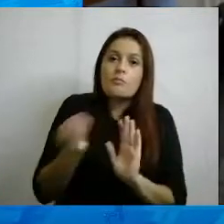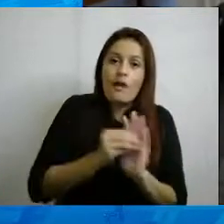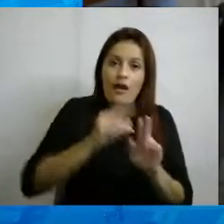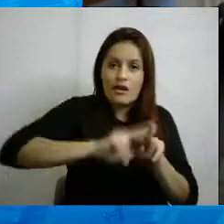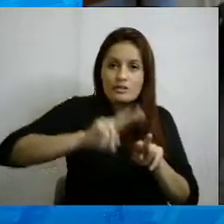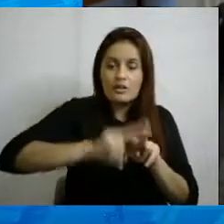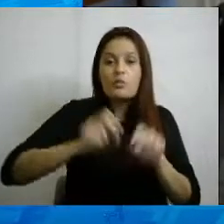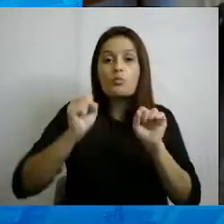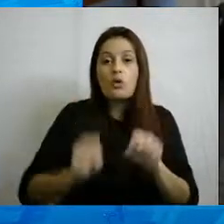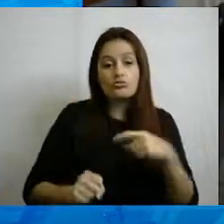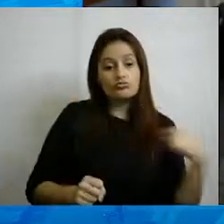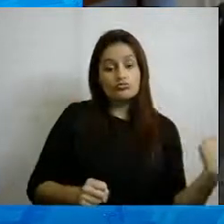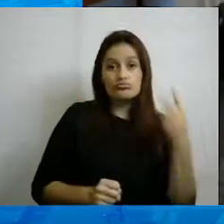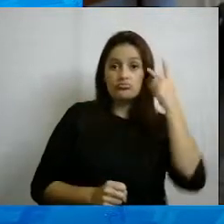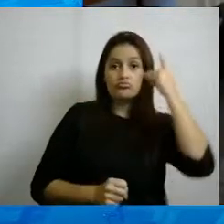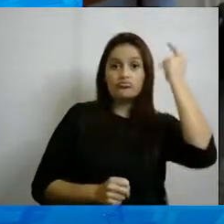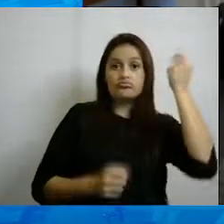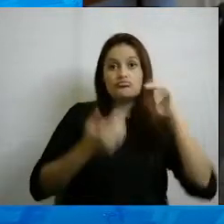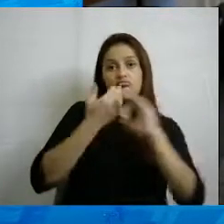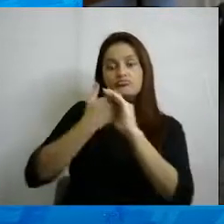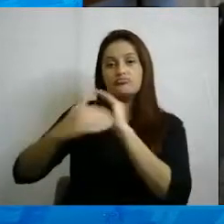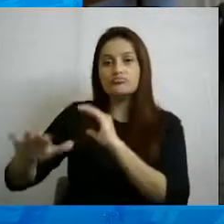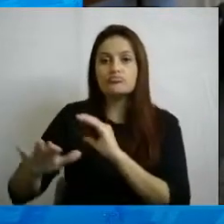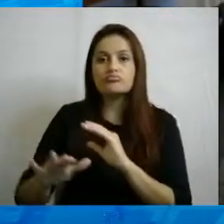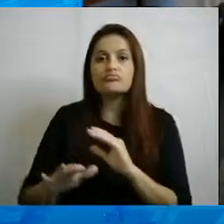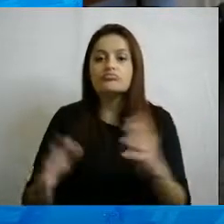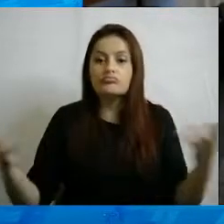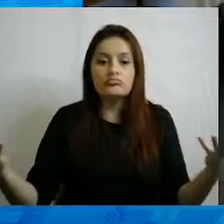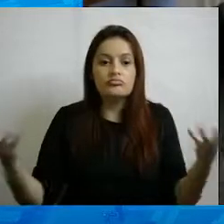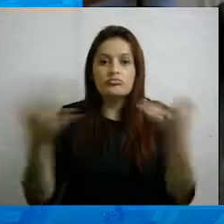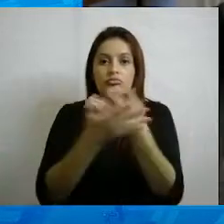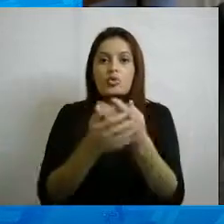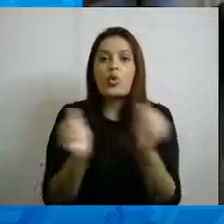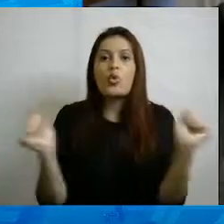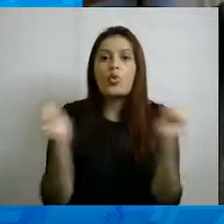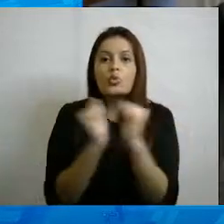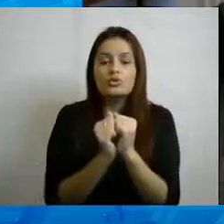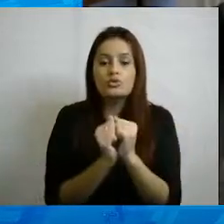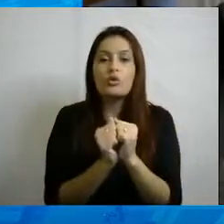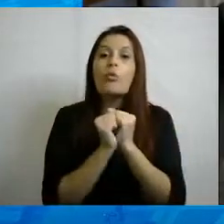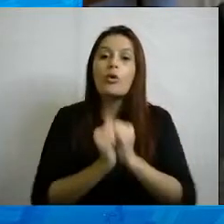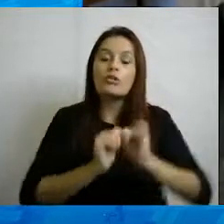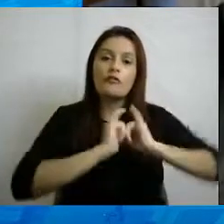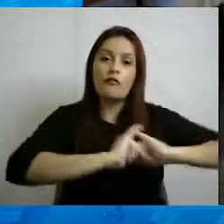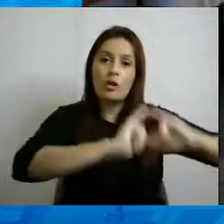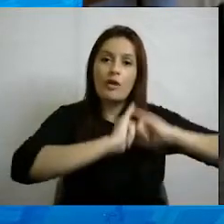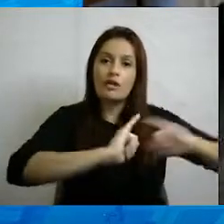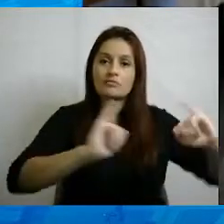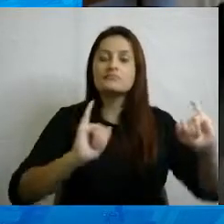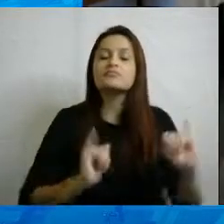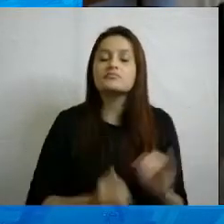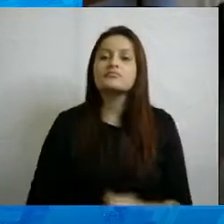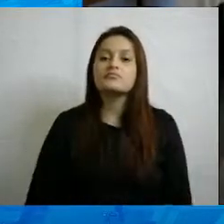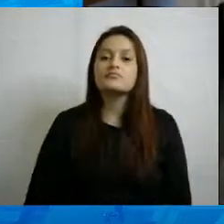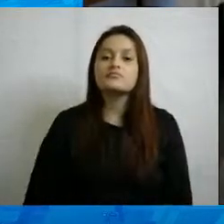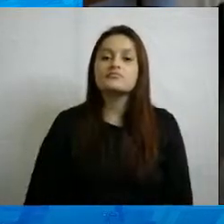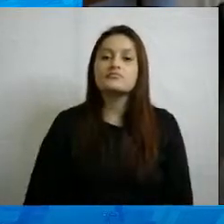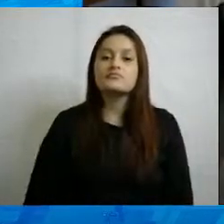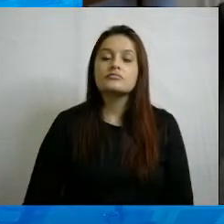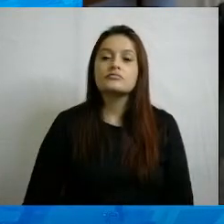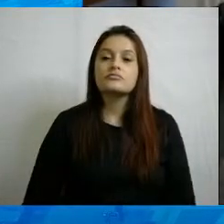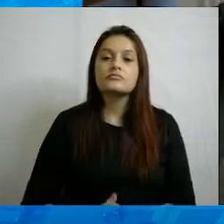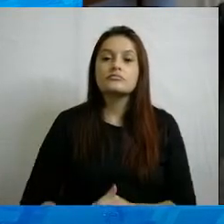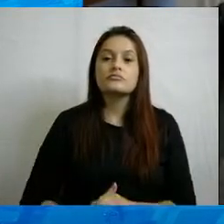nuestro aporte y esa información la manejemos de manera transversal y que eso también se pueda transmitir en los terrenos que ustedes hagan hacia la comunidad o con